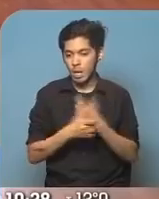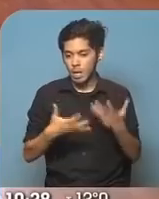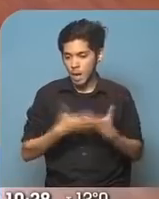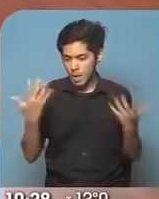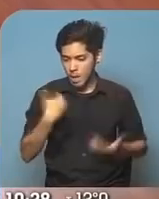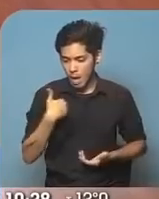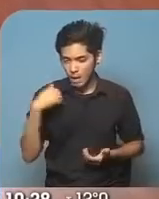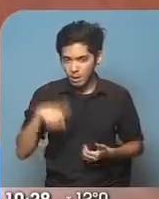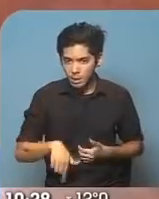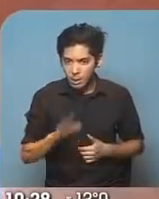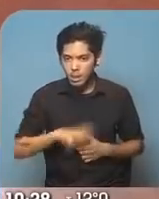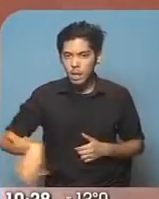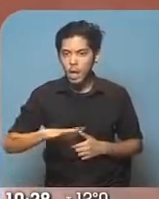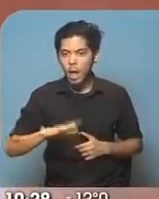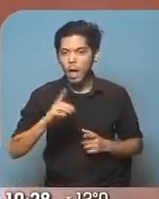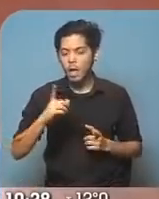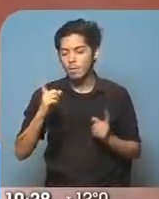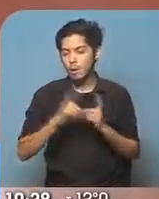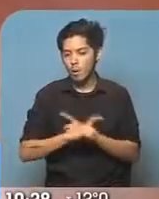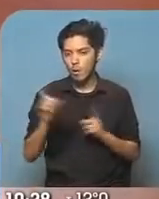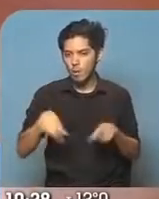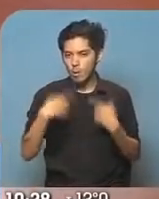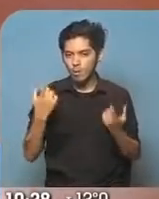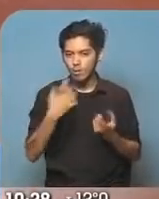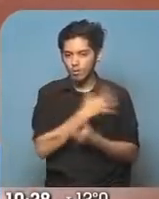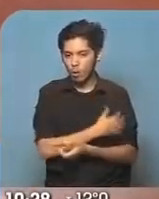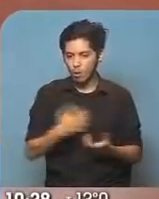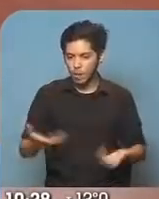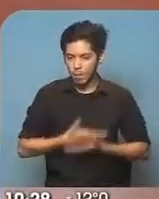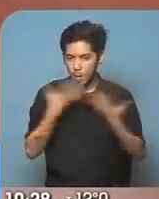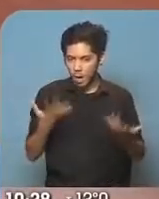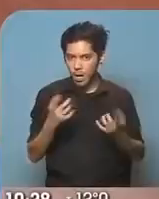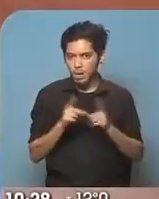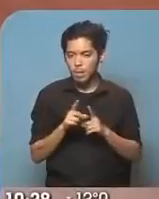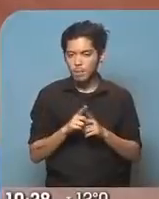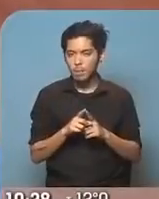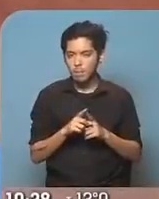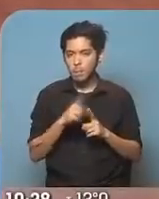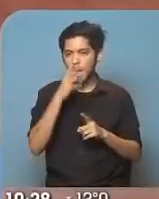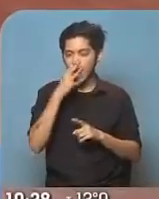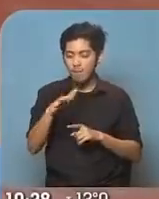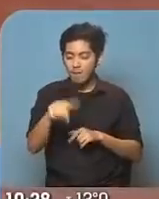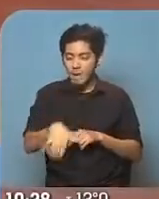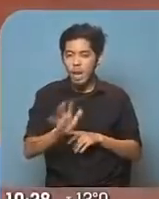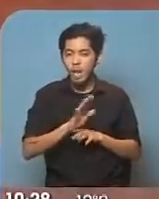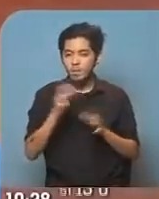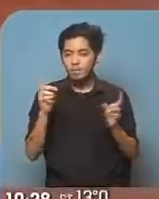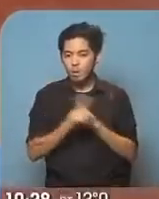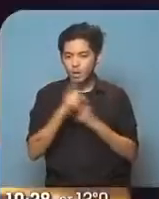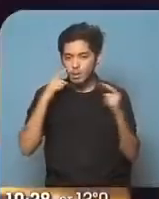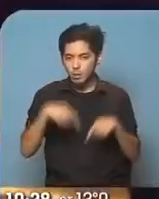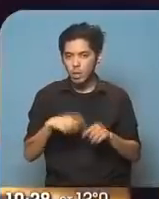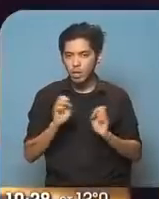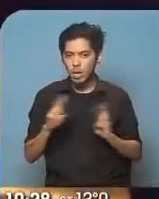argentina las crisis que han dejado bolsones de pobreza más grandes y que han terminado en problemas institucionales serios